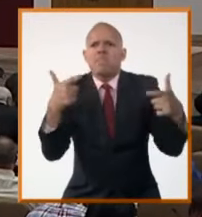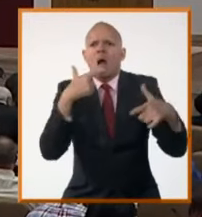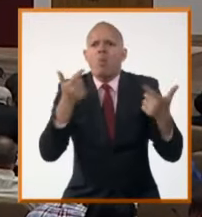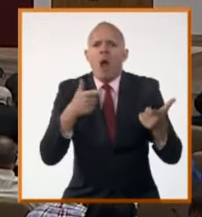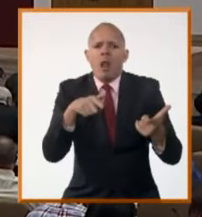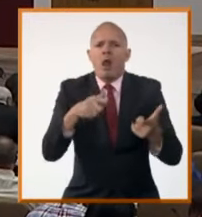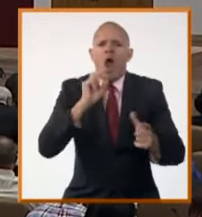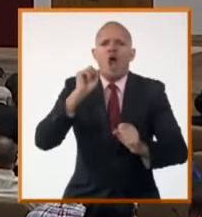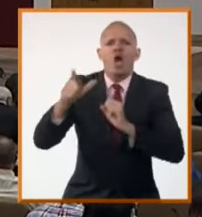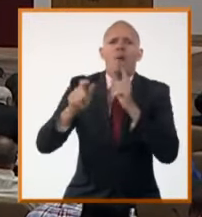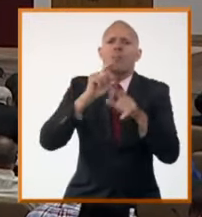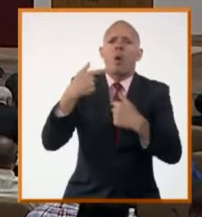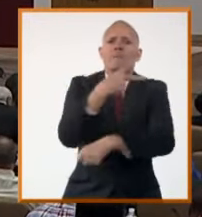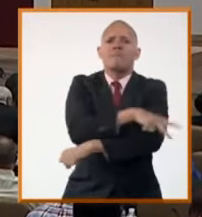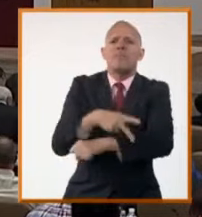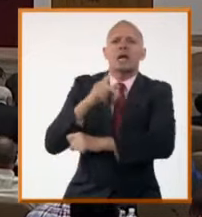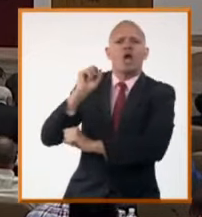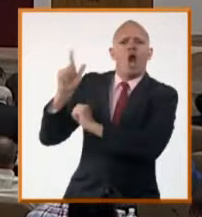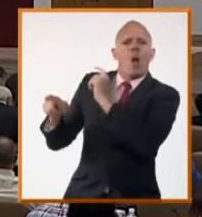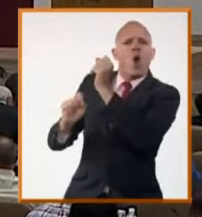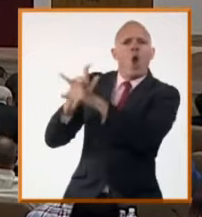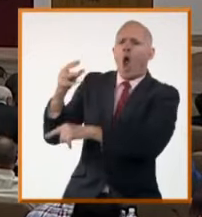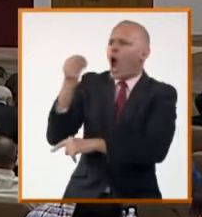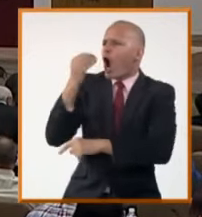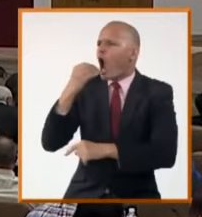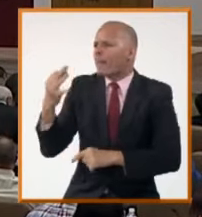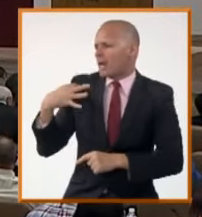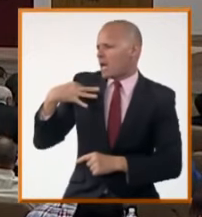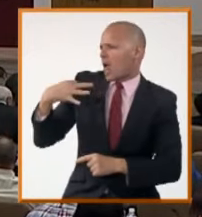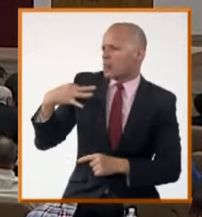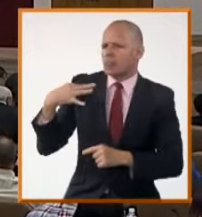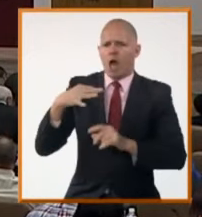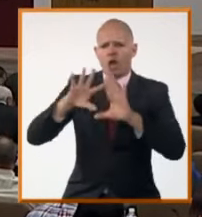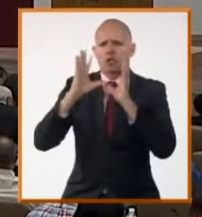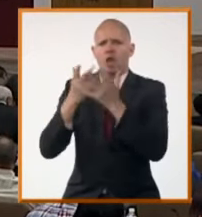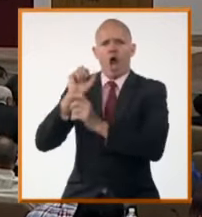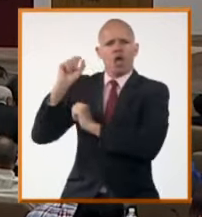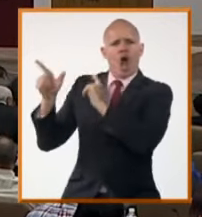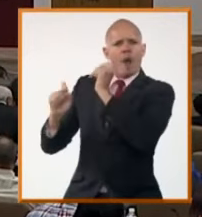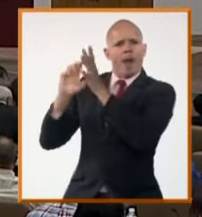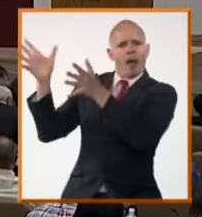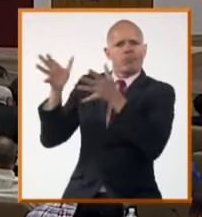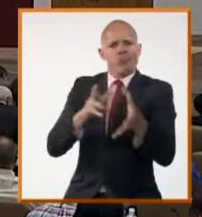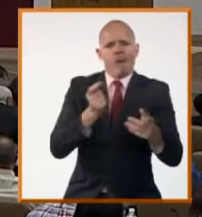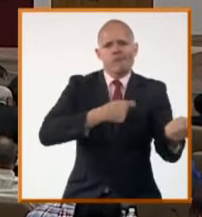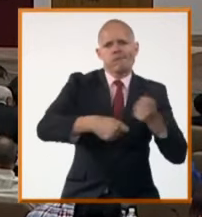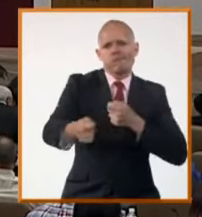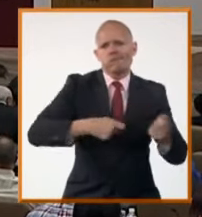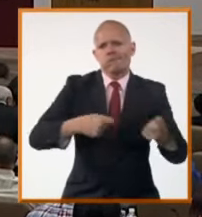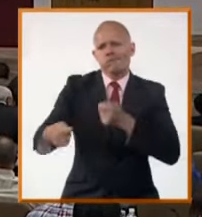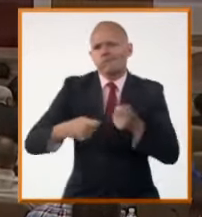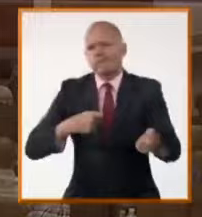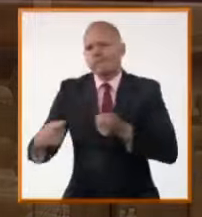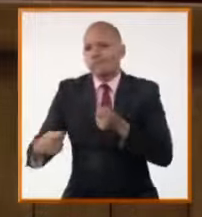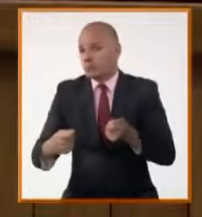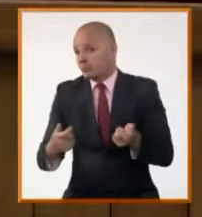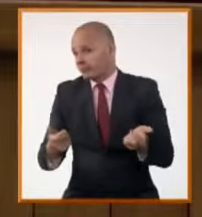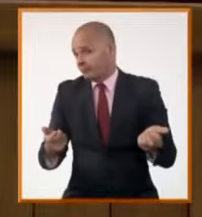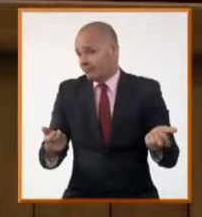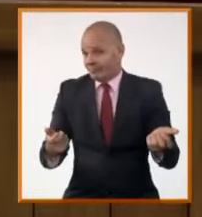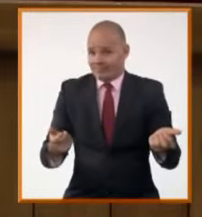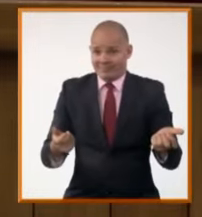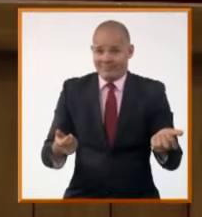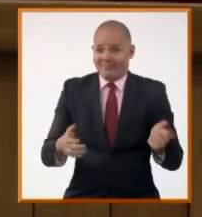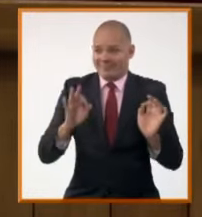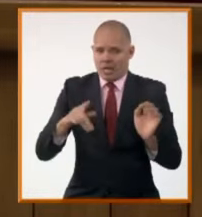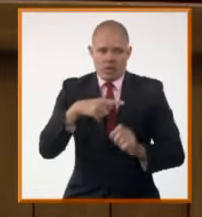las divisas en los sectores productivos y comerciales. Y todo el mundo tratando de ver cómo busca divisas,